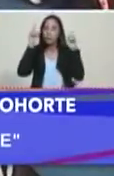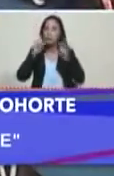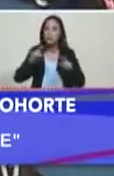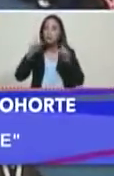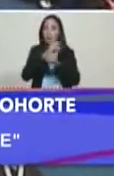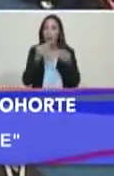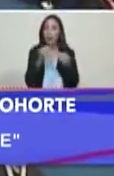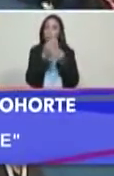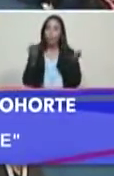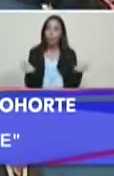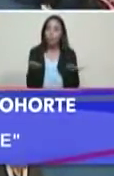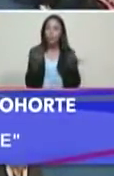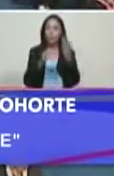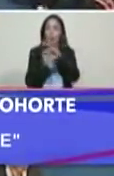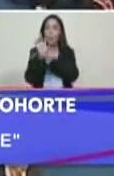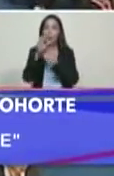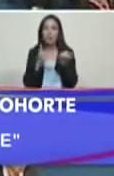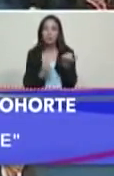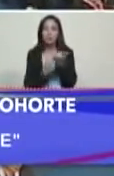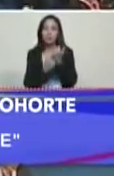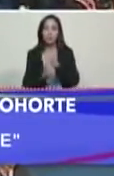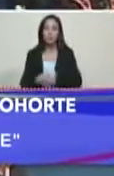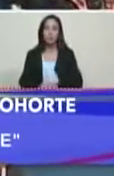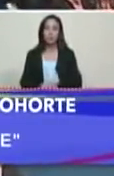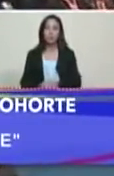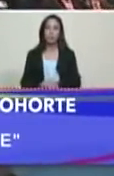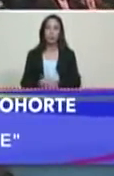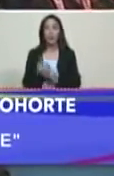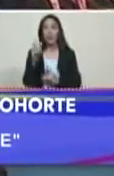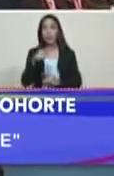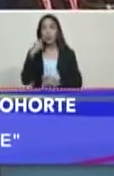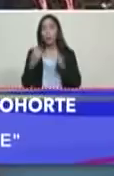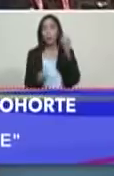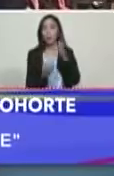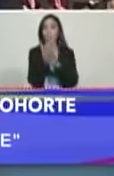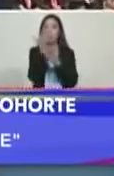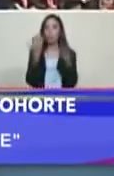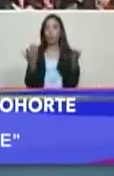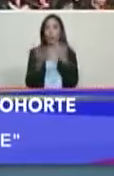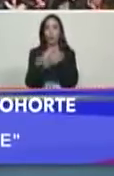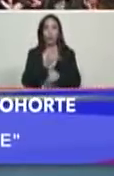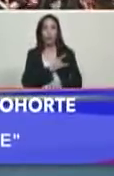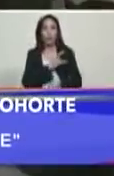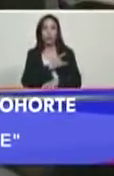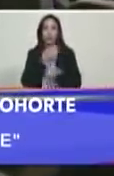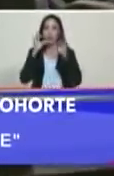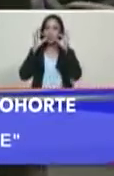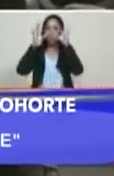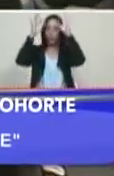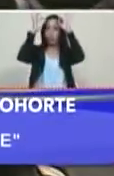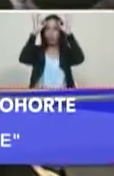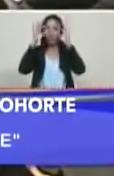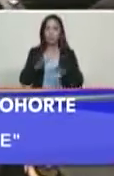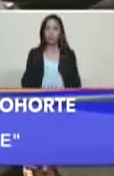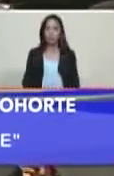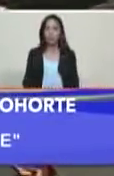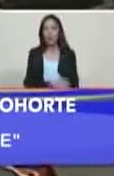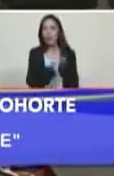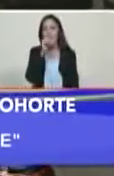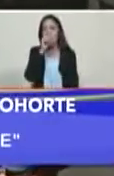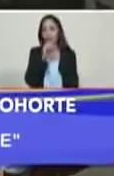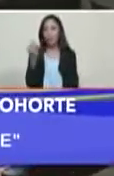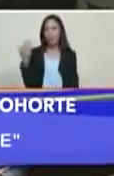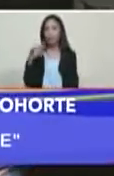patria con la fundación de nuestra universidad magisterial. En agosto del año